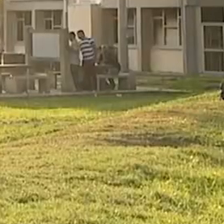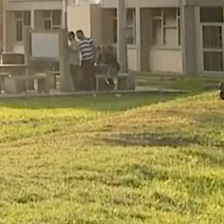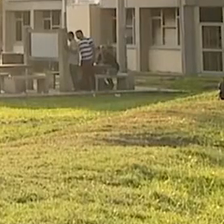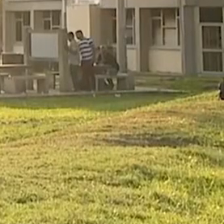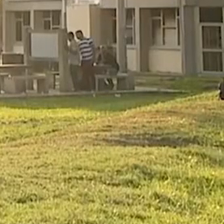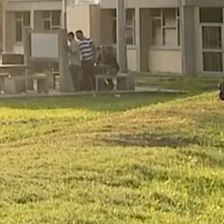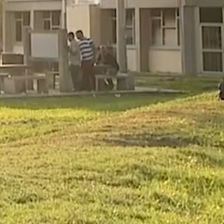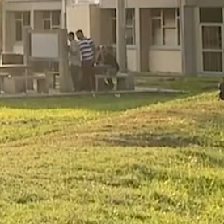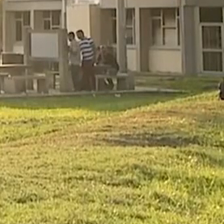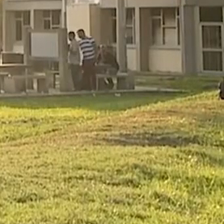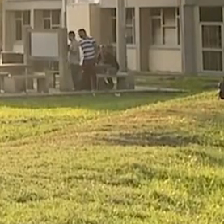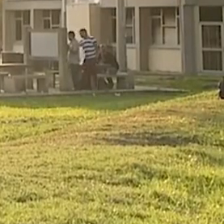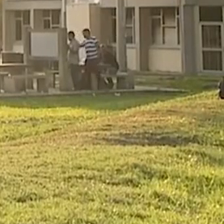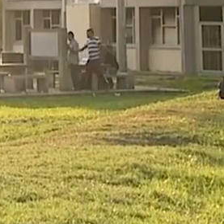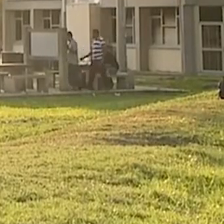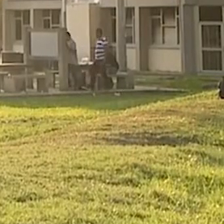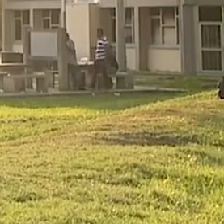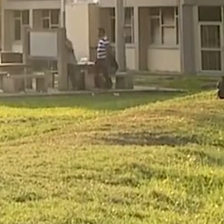Magdalena.